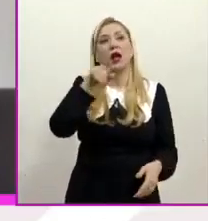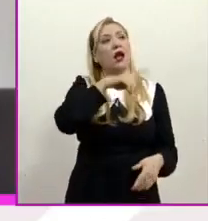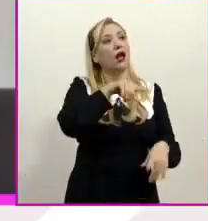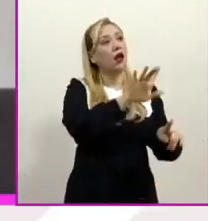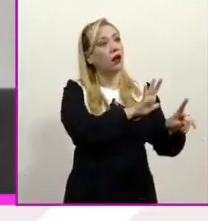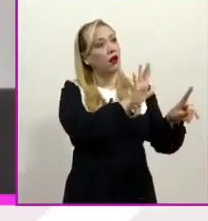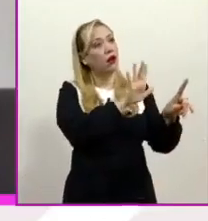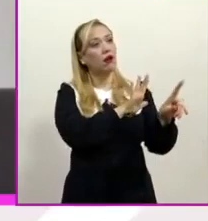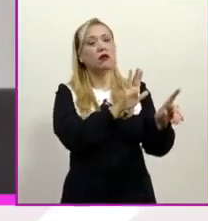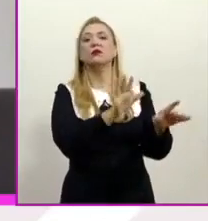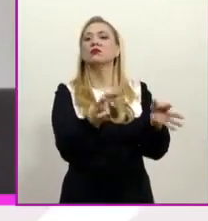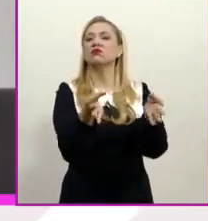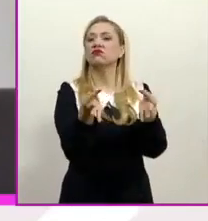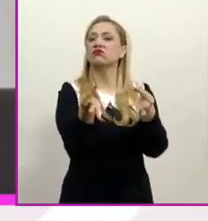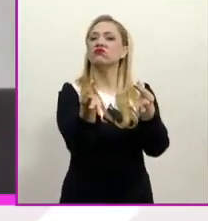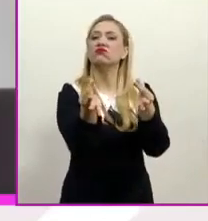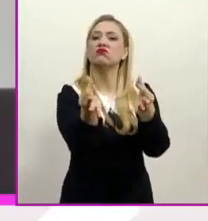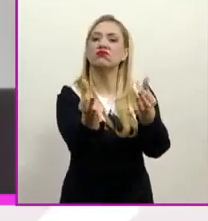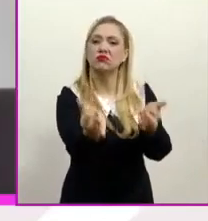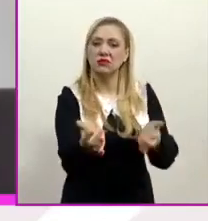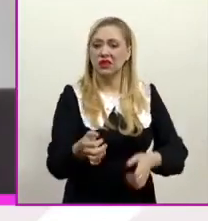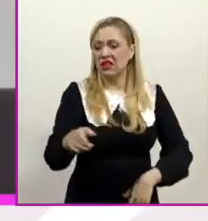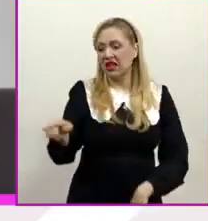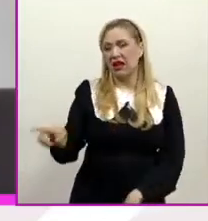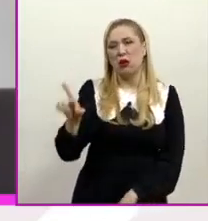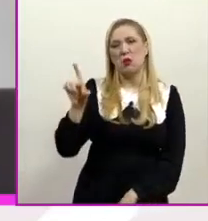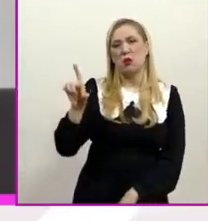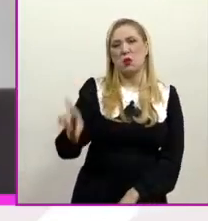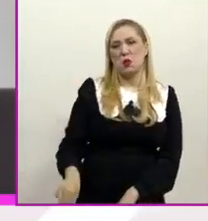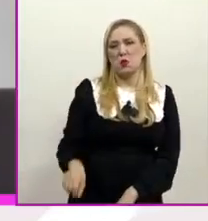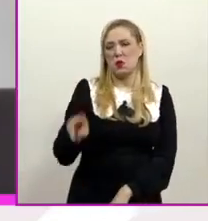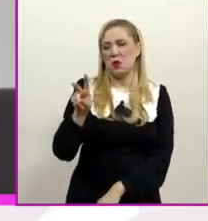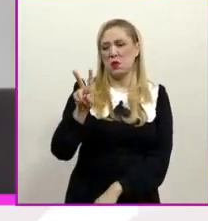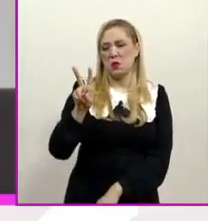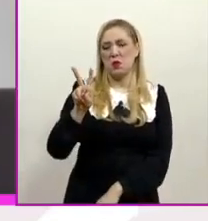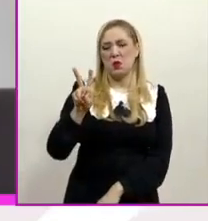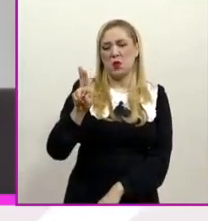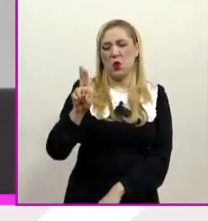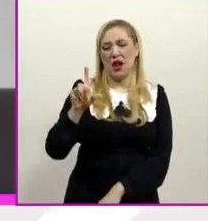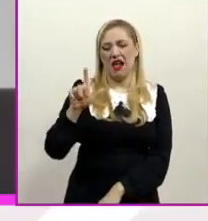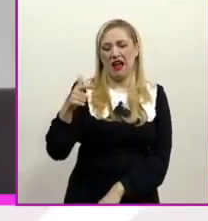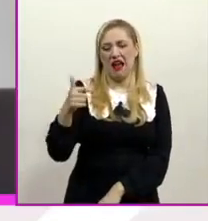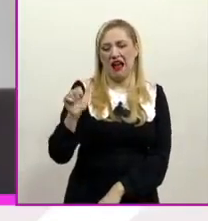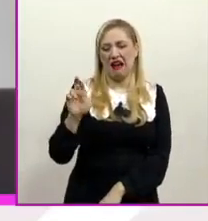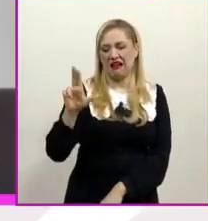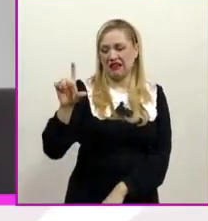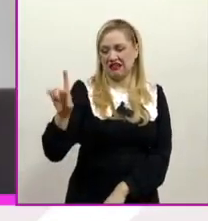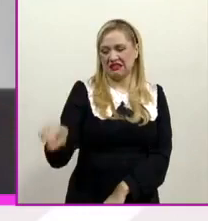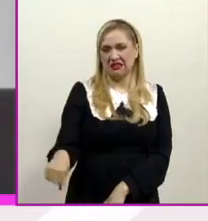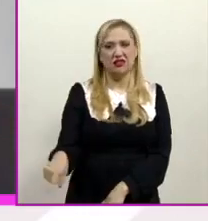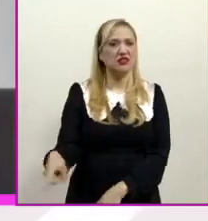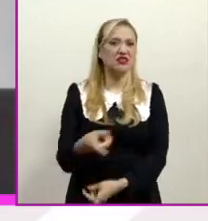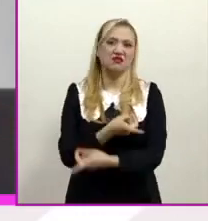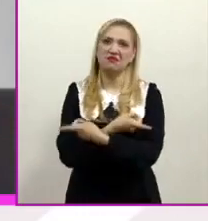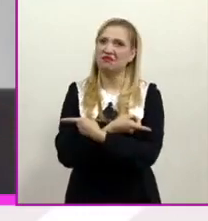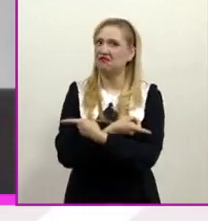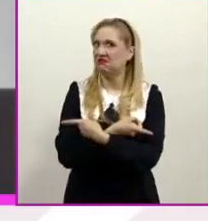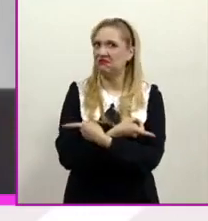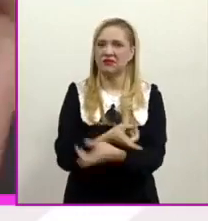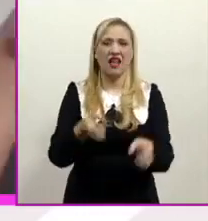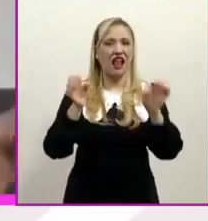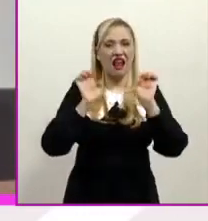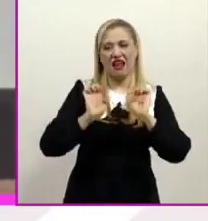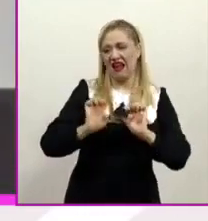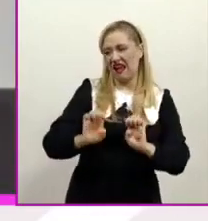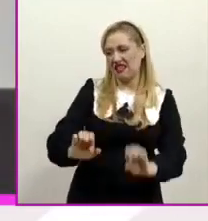se le ponen adjetivos como que parece vulgar, que no es una persona decente, que no se ve elegante,